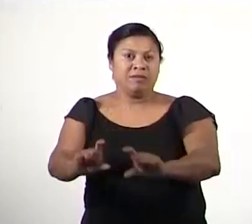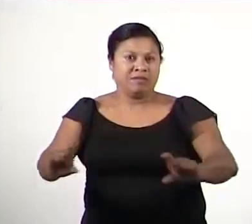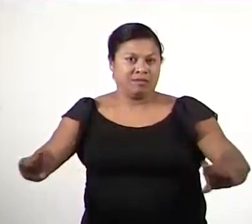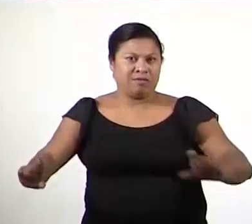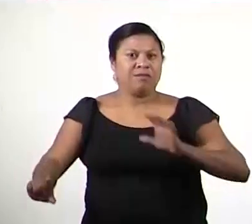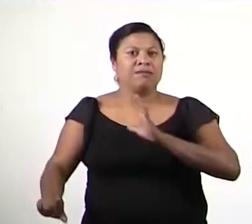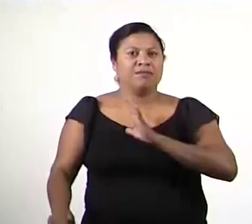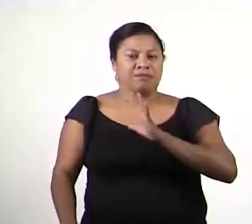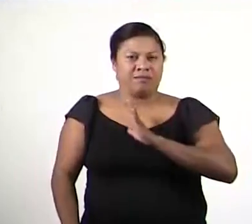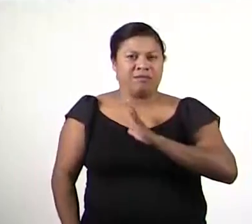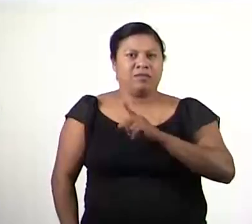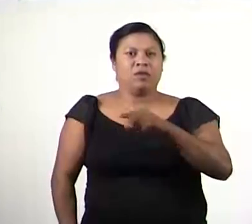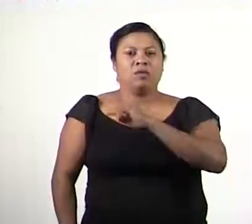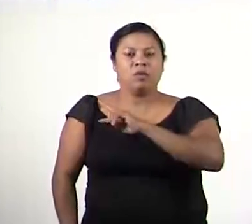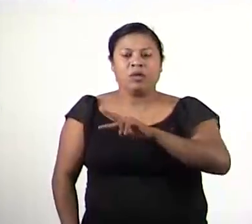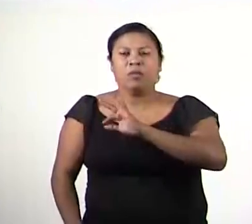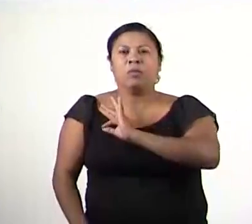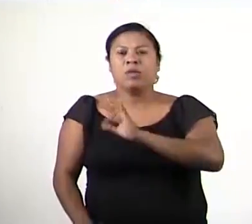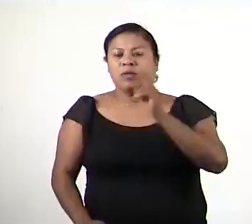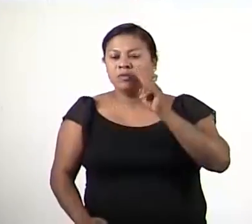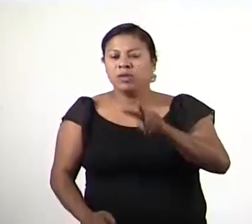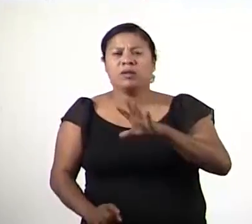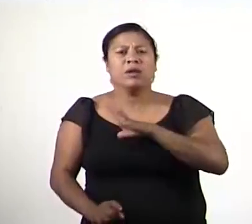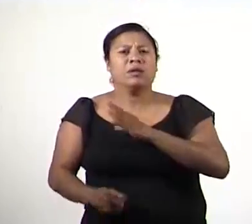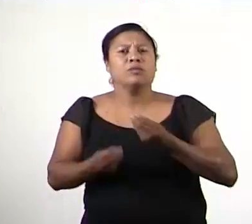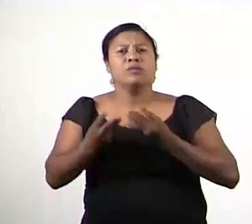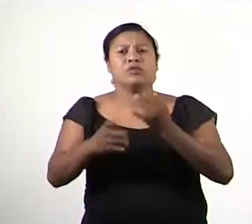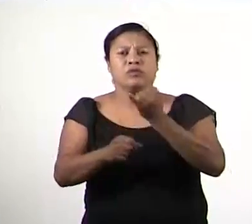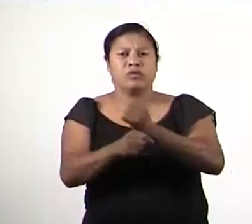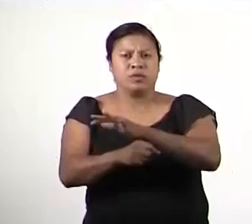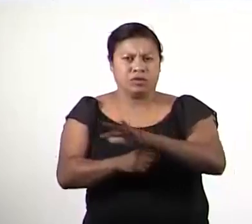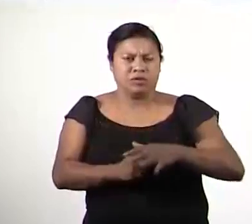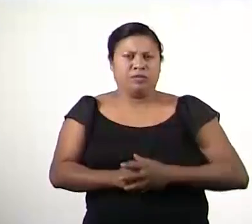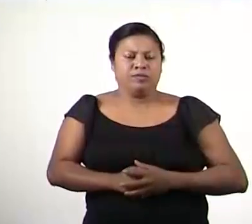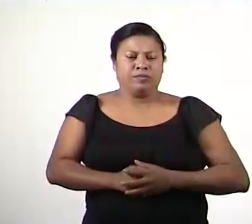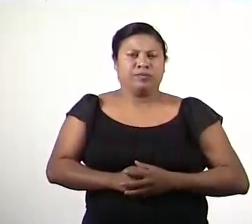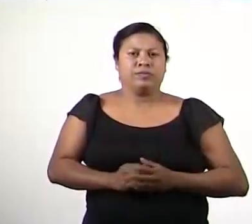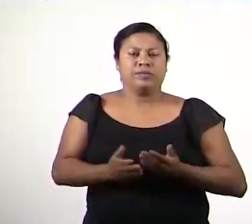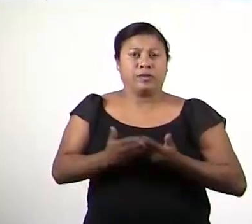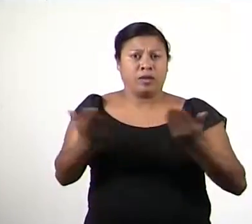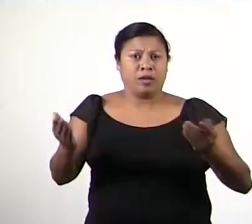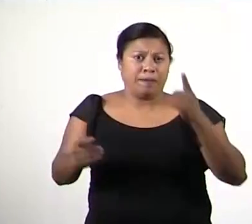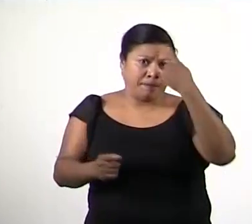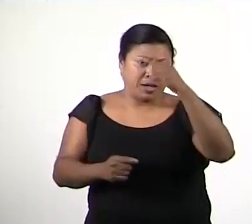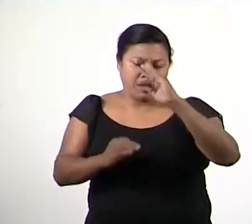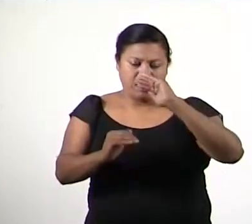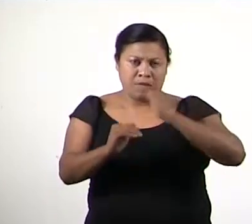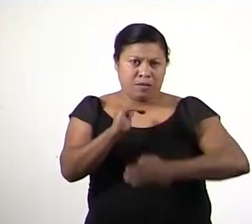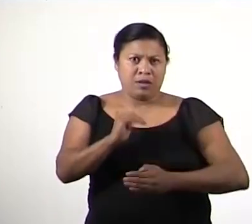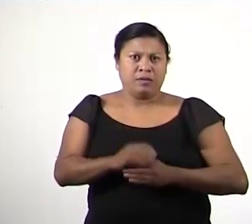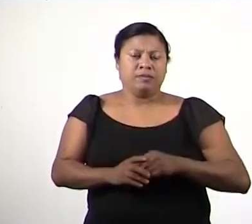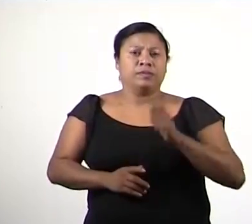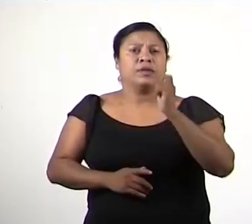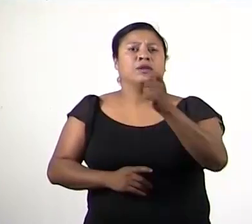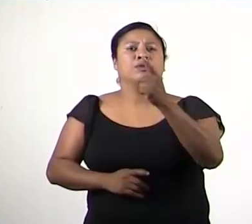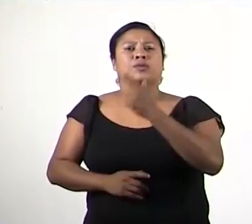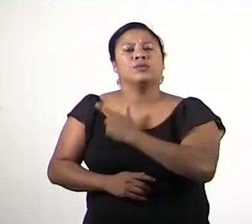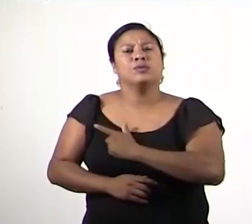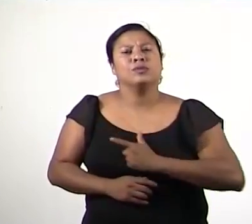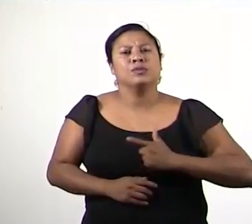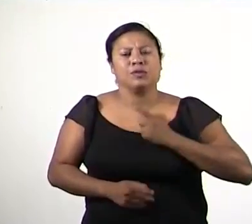pantalla. Allá podrás encontrar mucha información. Ahora, para concluir, es un gusto